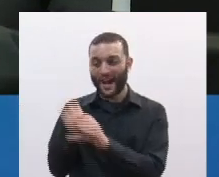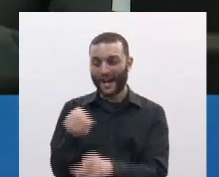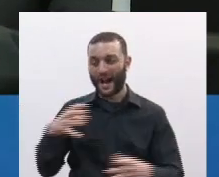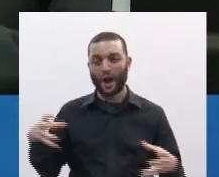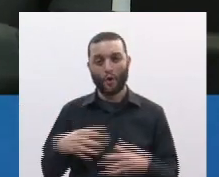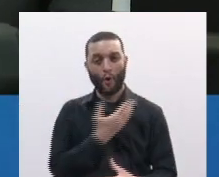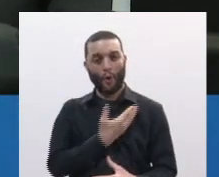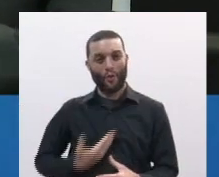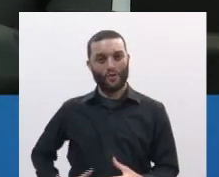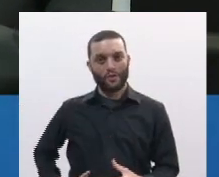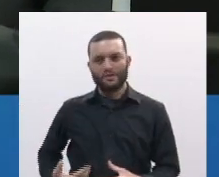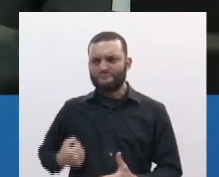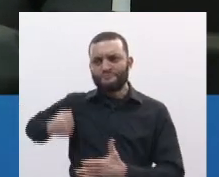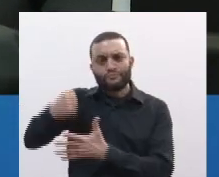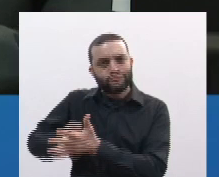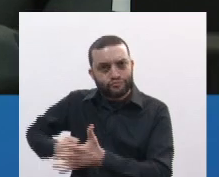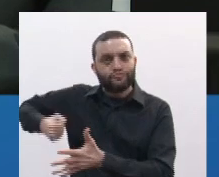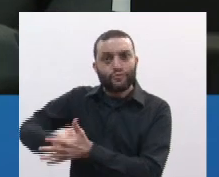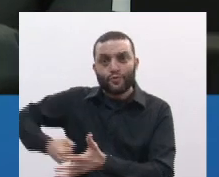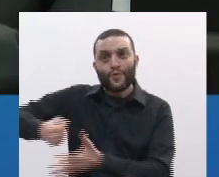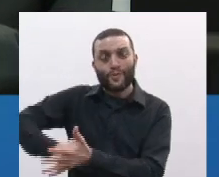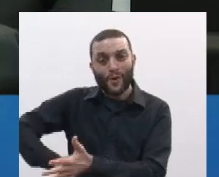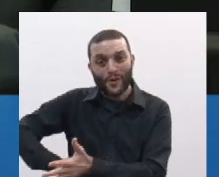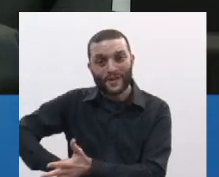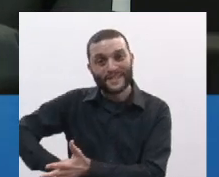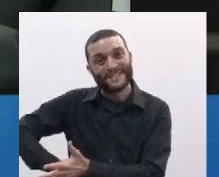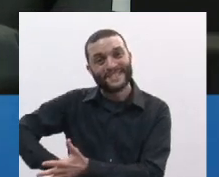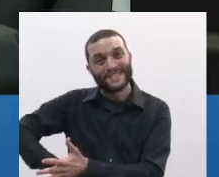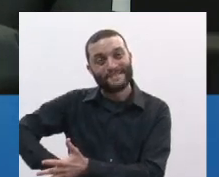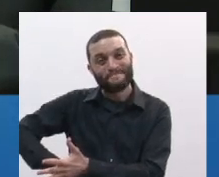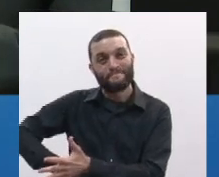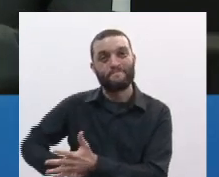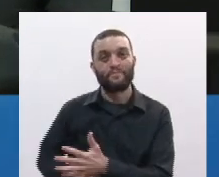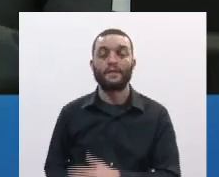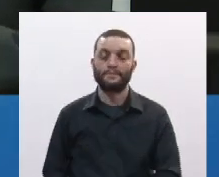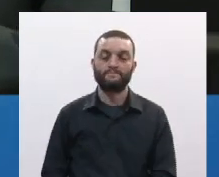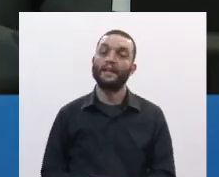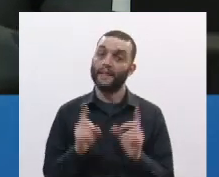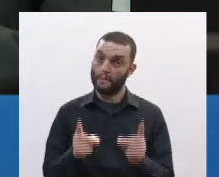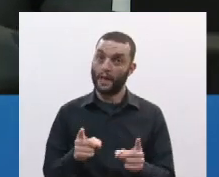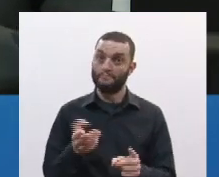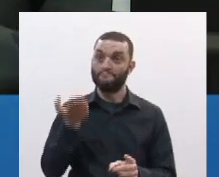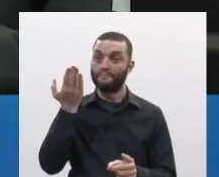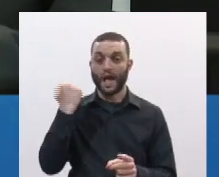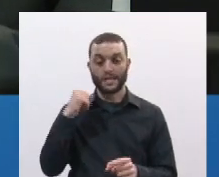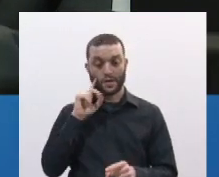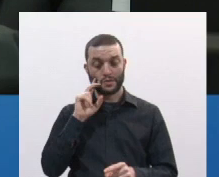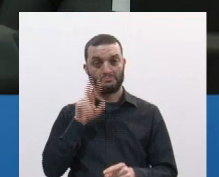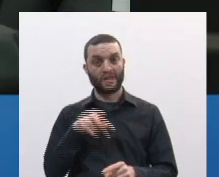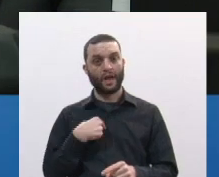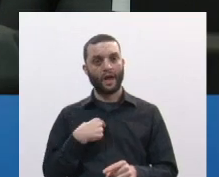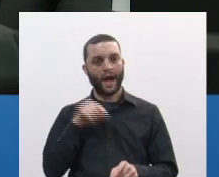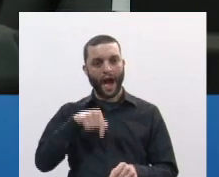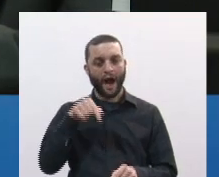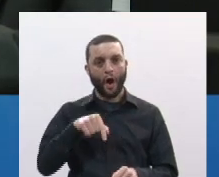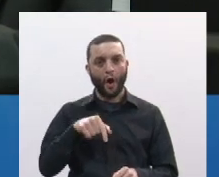que están poniendo un esfuerzo muy grande en sacar a la Argentina adelante. Pero también ayer veía que había jóvenes de